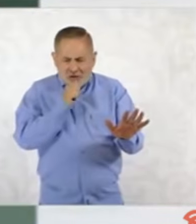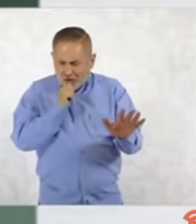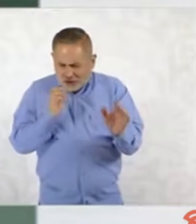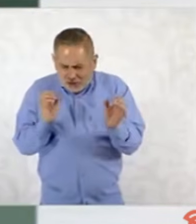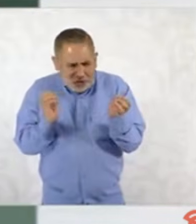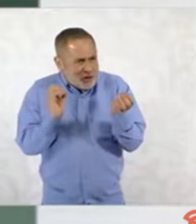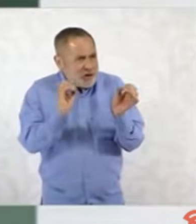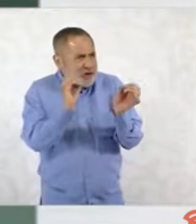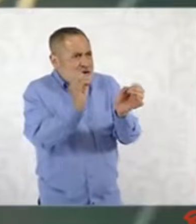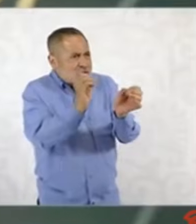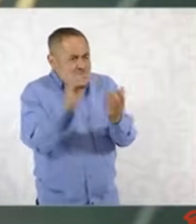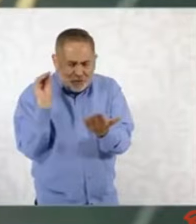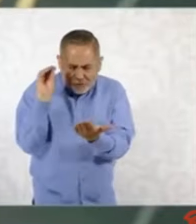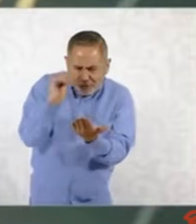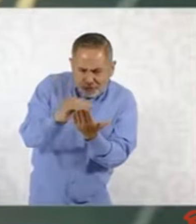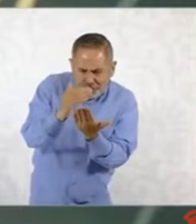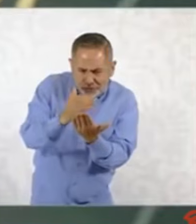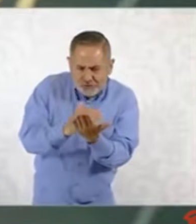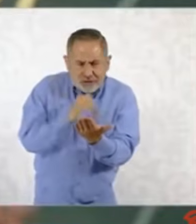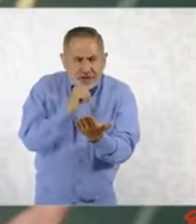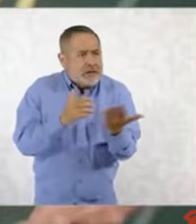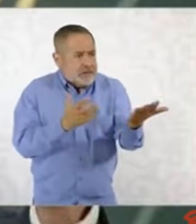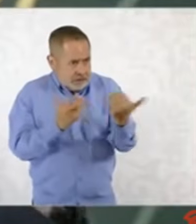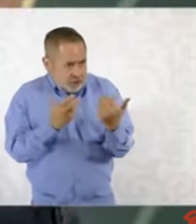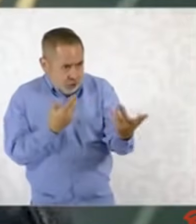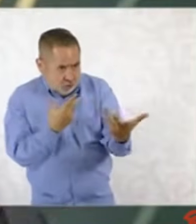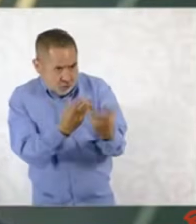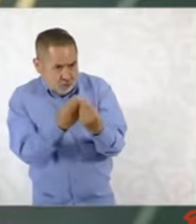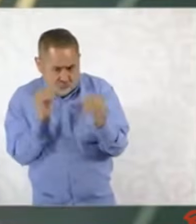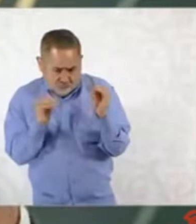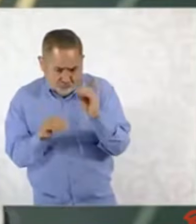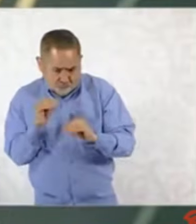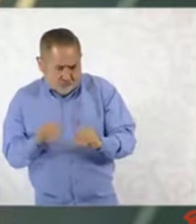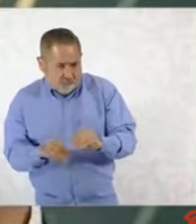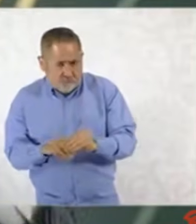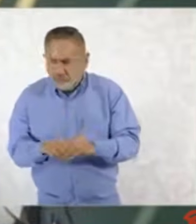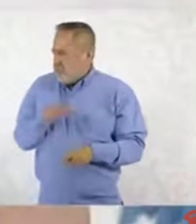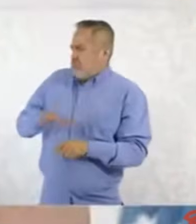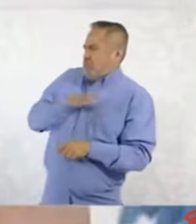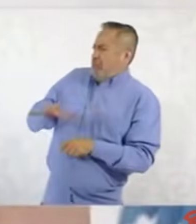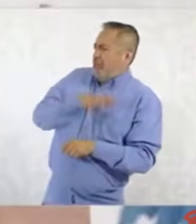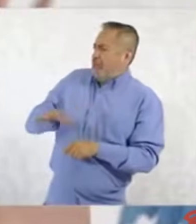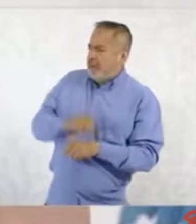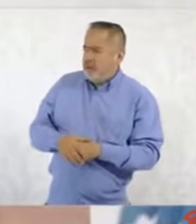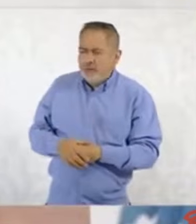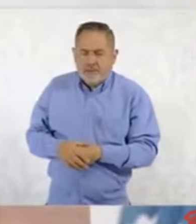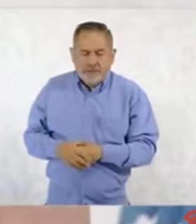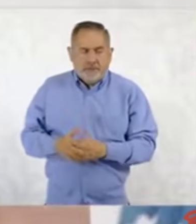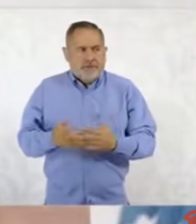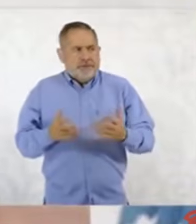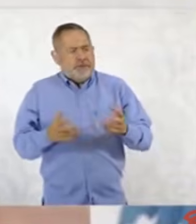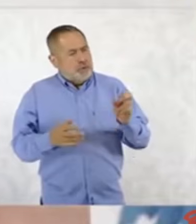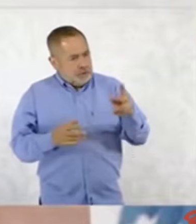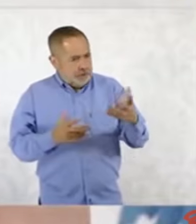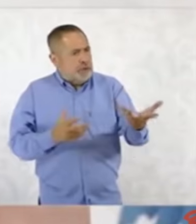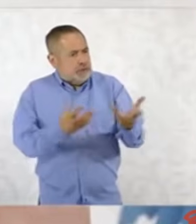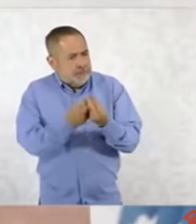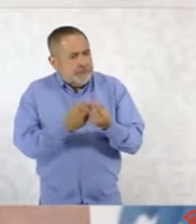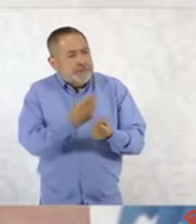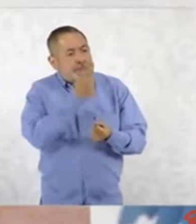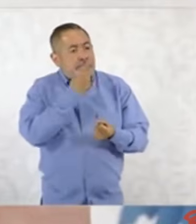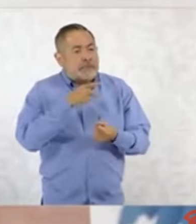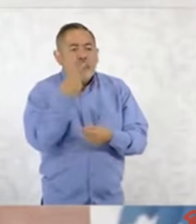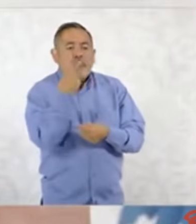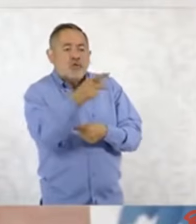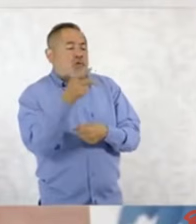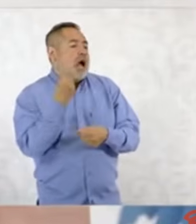existe. Entonces les dijimos, bueno, pues para que no tengan dudas, participen en una mesa con sus